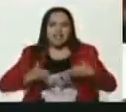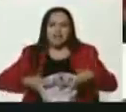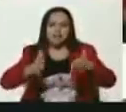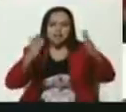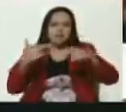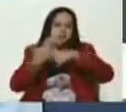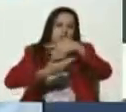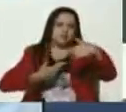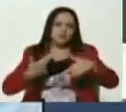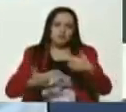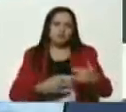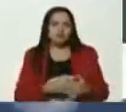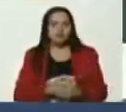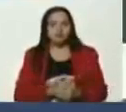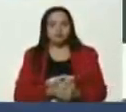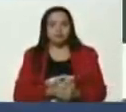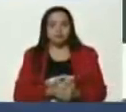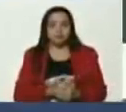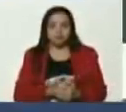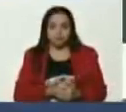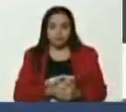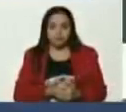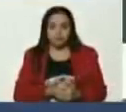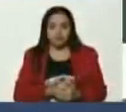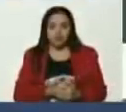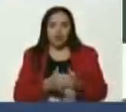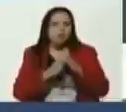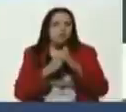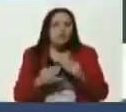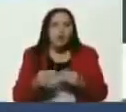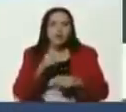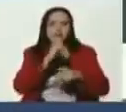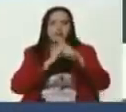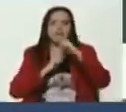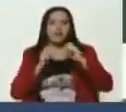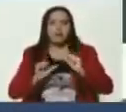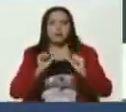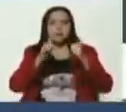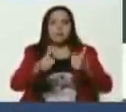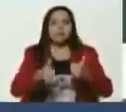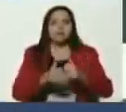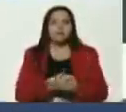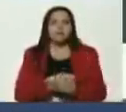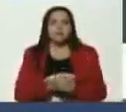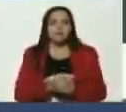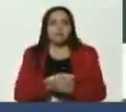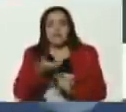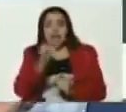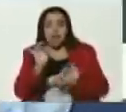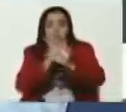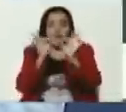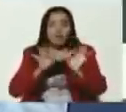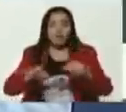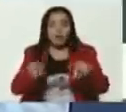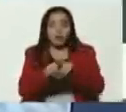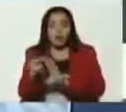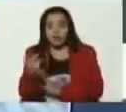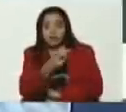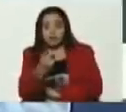revolución. Con todos los riesgos desde el principio que implicaba una operación de ese tipo en ambos